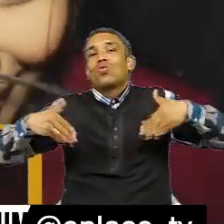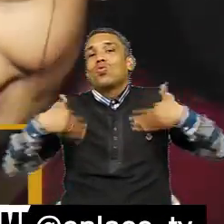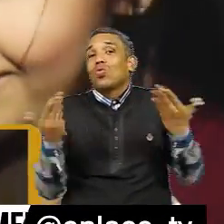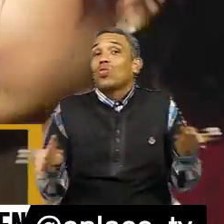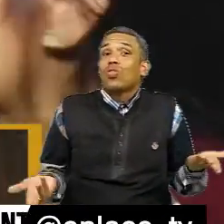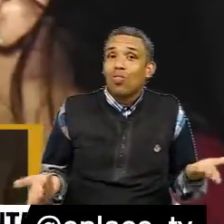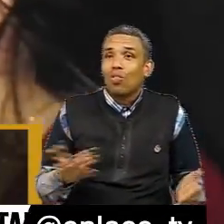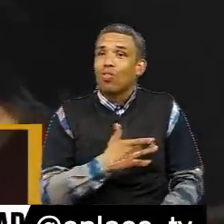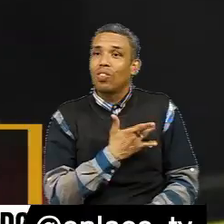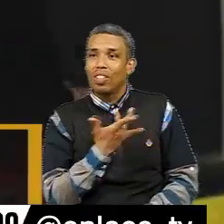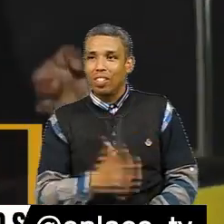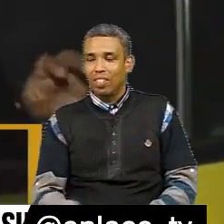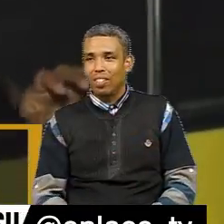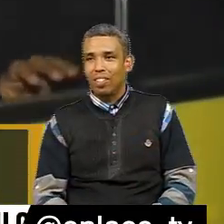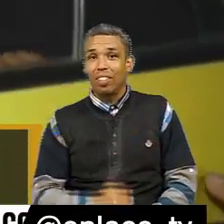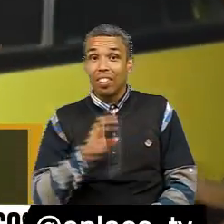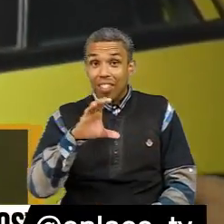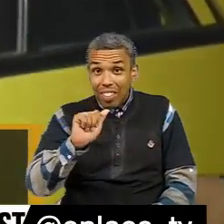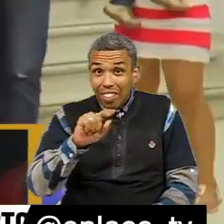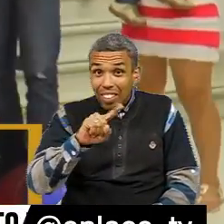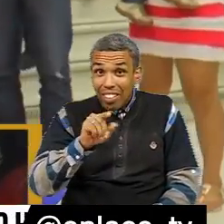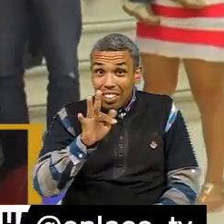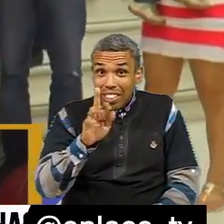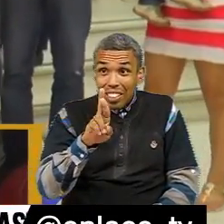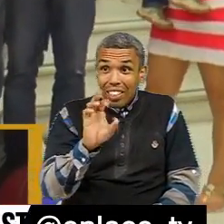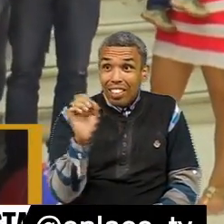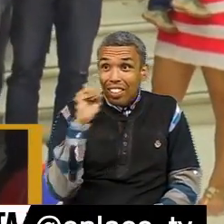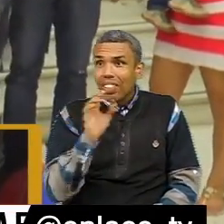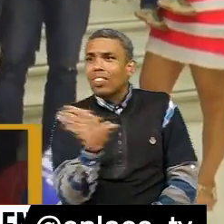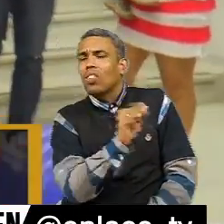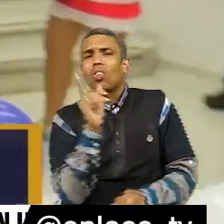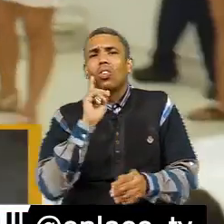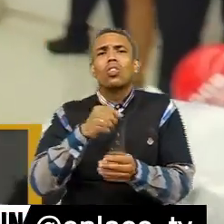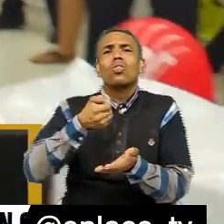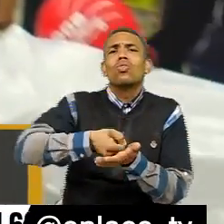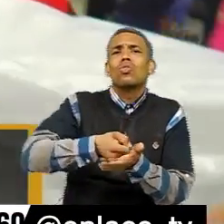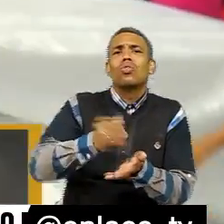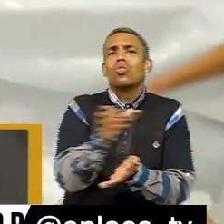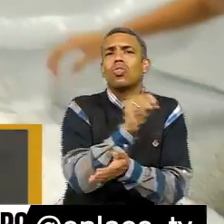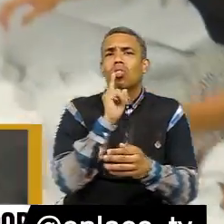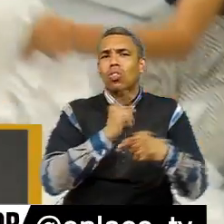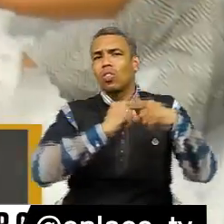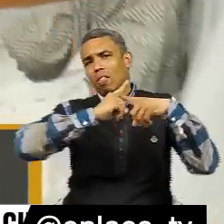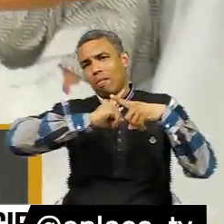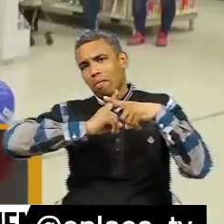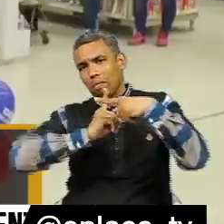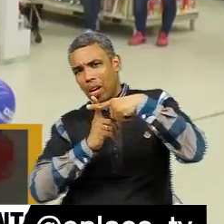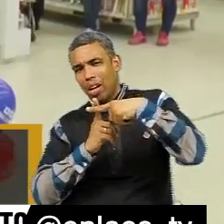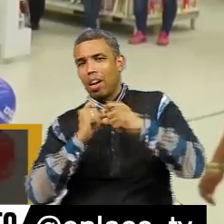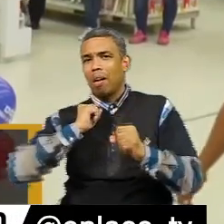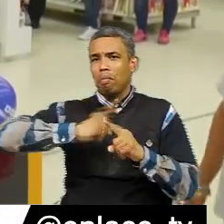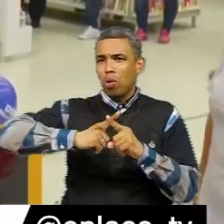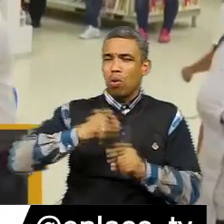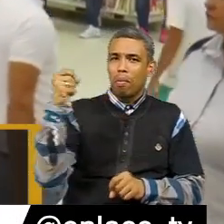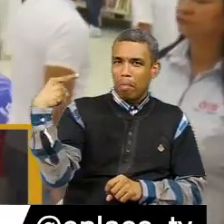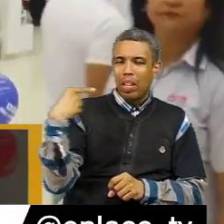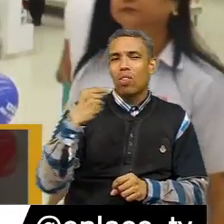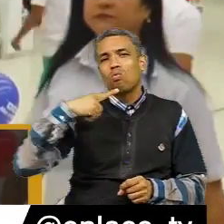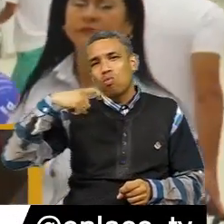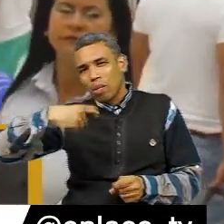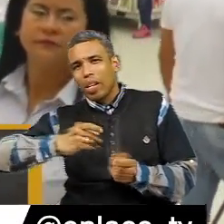contenta. La señora Castro ganó en este sorteo, donde participaron todos los clientes de los 11 almacenes de Santander ubicados en Bucaramanga, Florida Blanca,